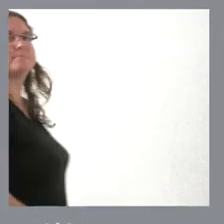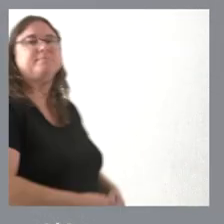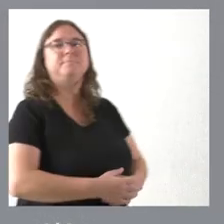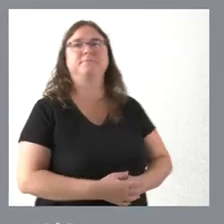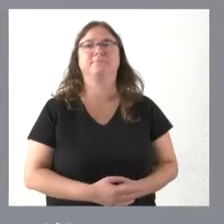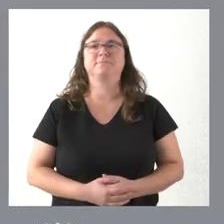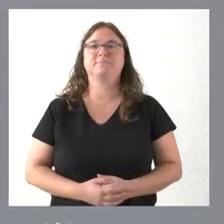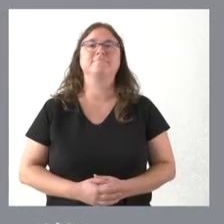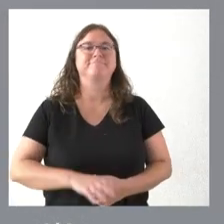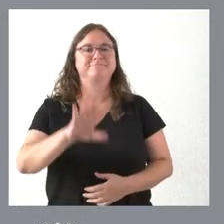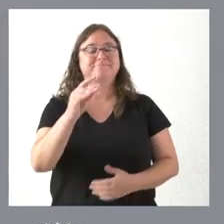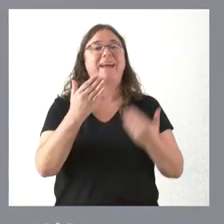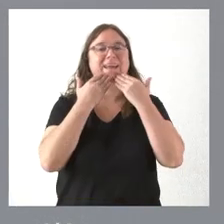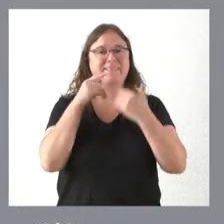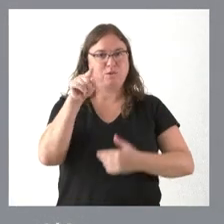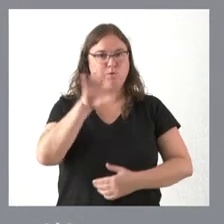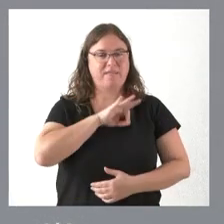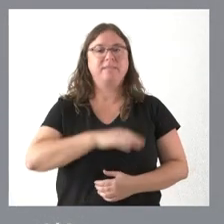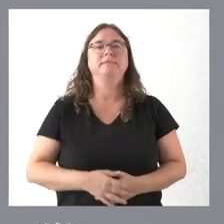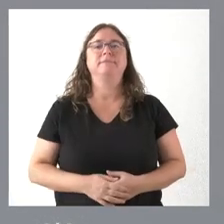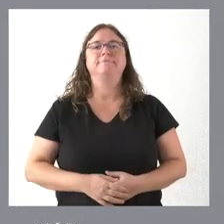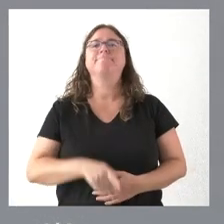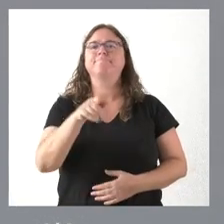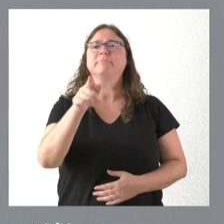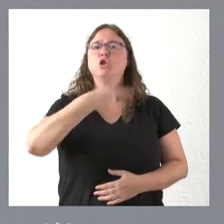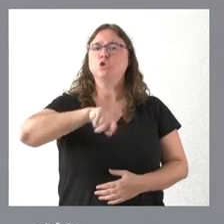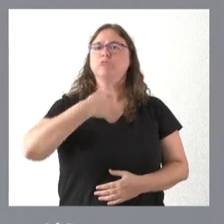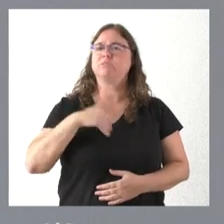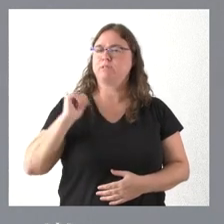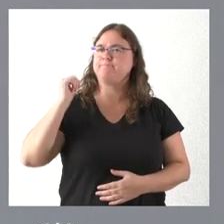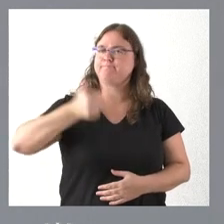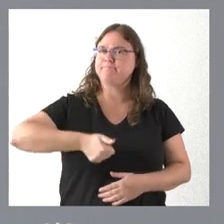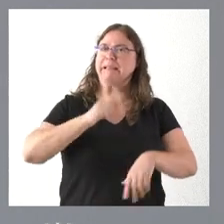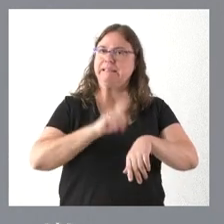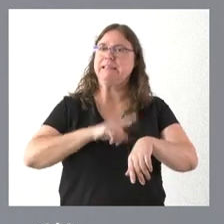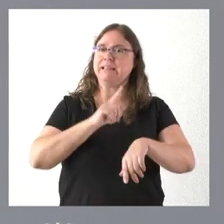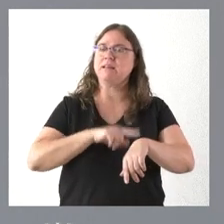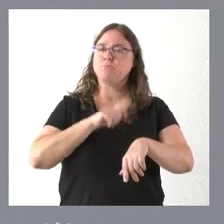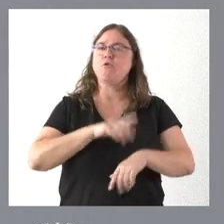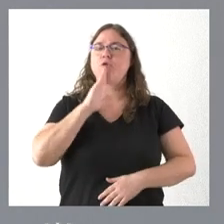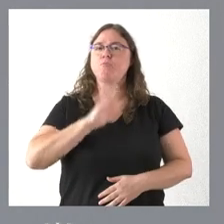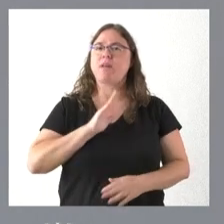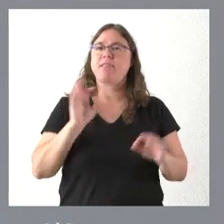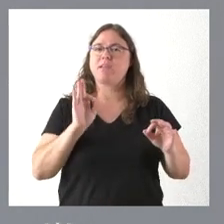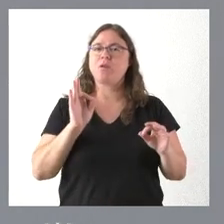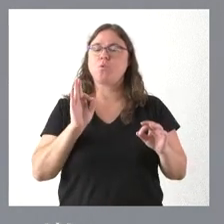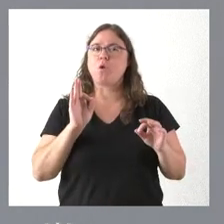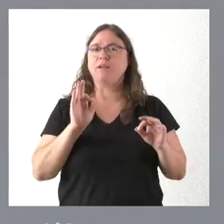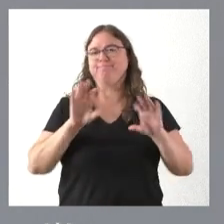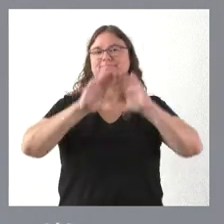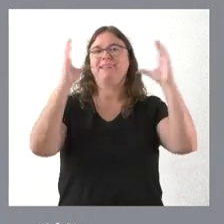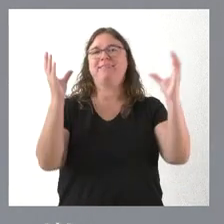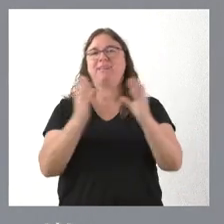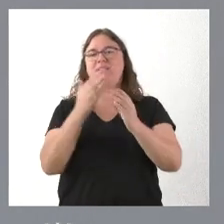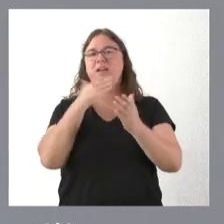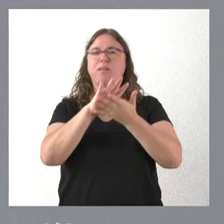Sí gracias a usted sí que nosotros llevamos ya un tiempo en que nos parece que no solamente a nivel internacional hablaba yo